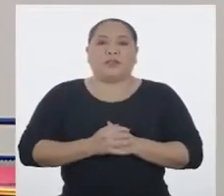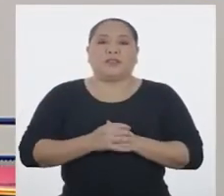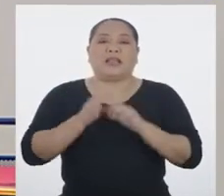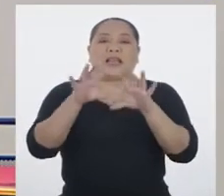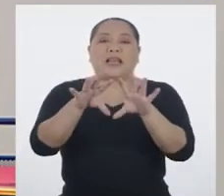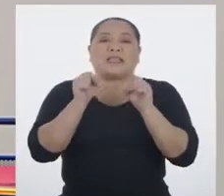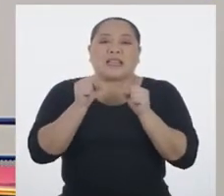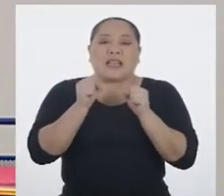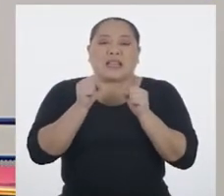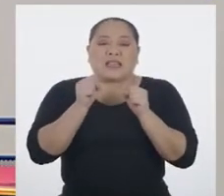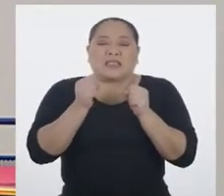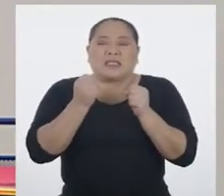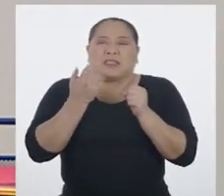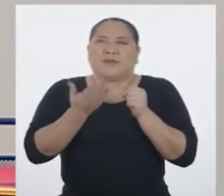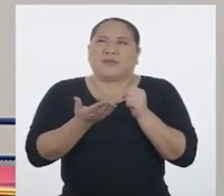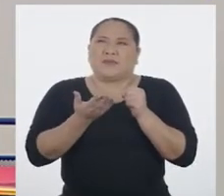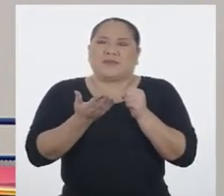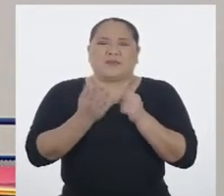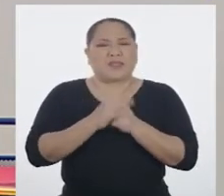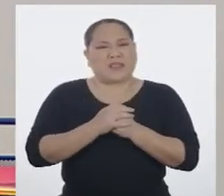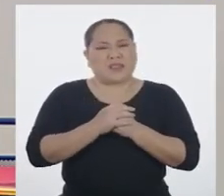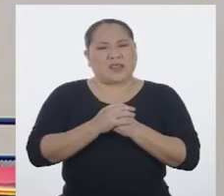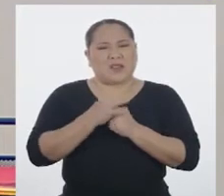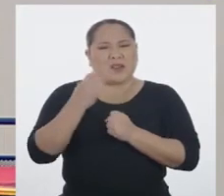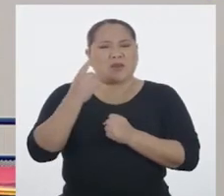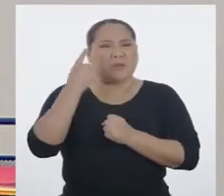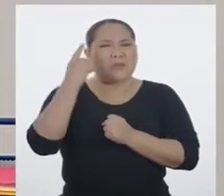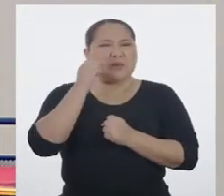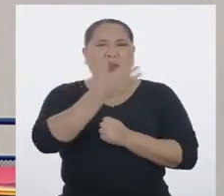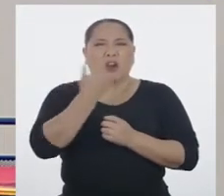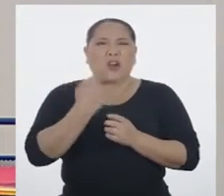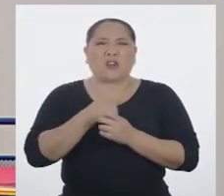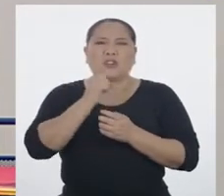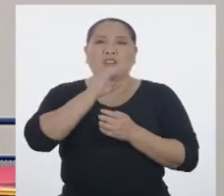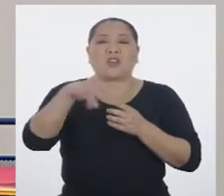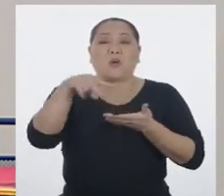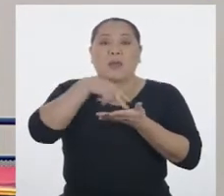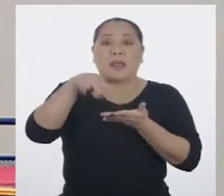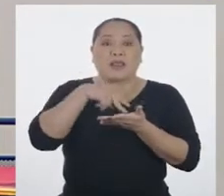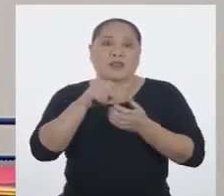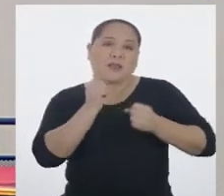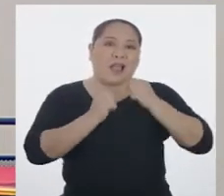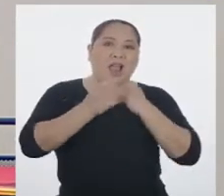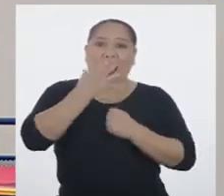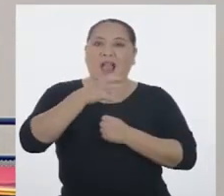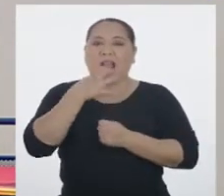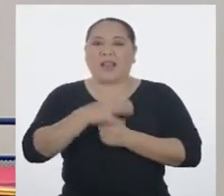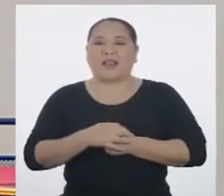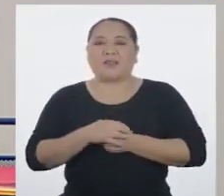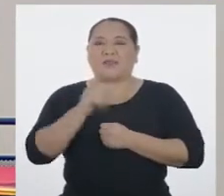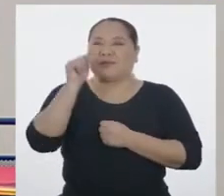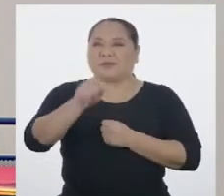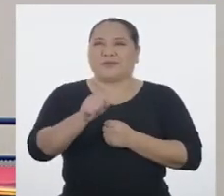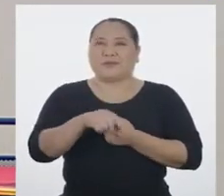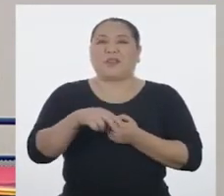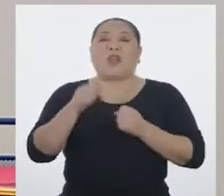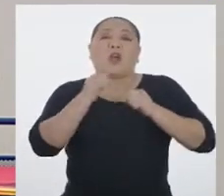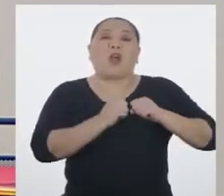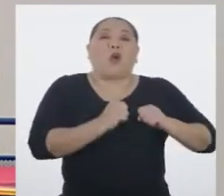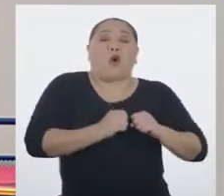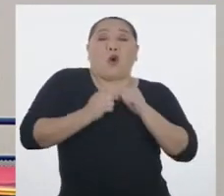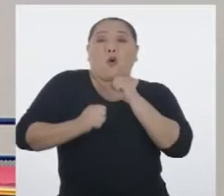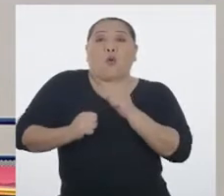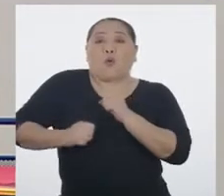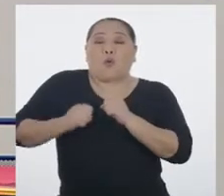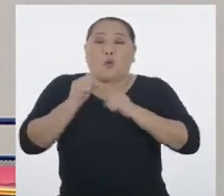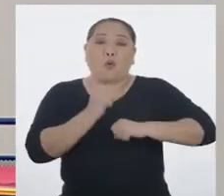Bueno, las heladas son... creo que mejor se los digo bailando, así me caliento un poco. Pónganse un